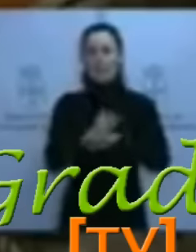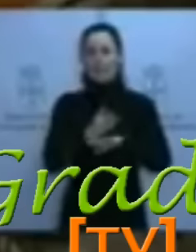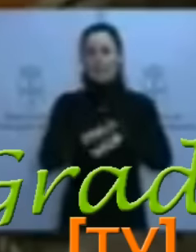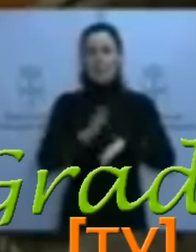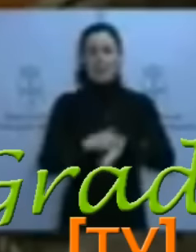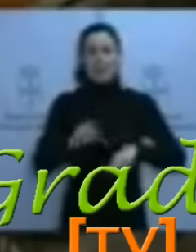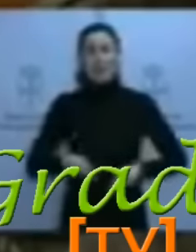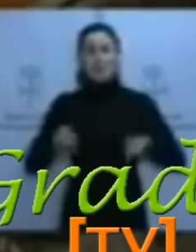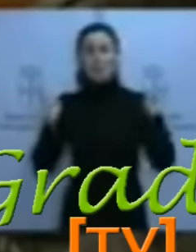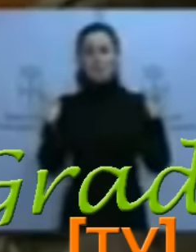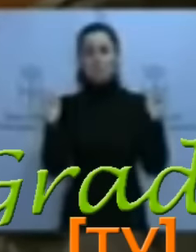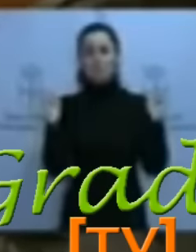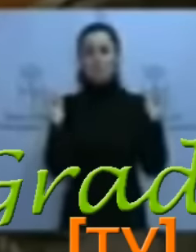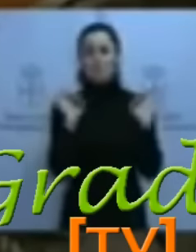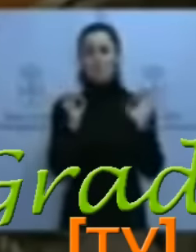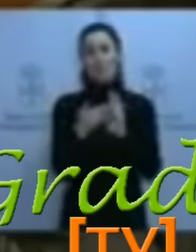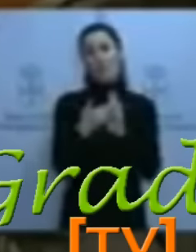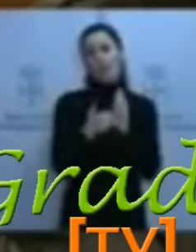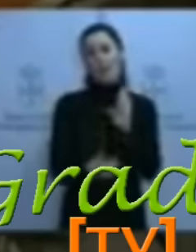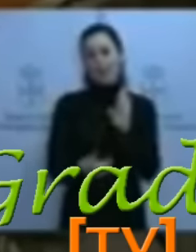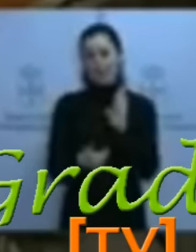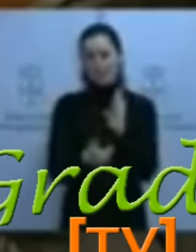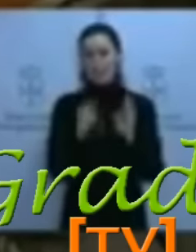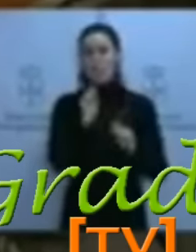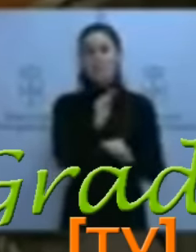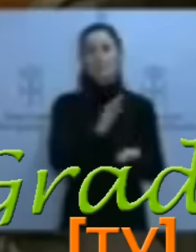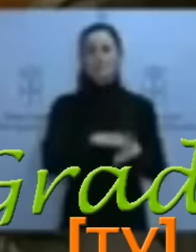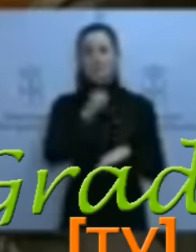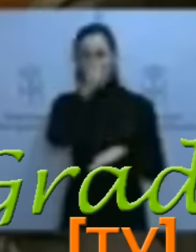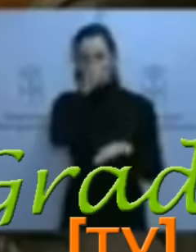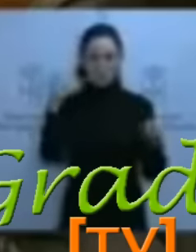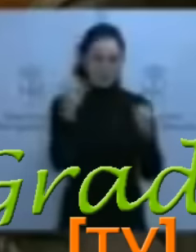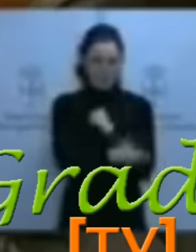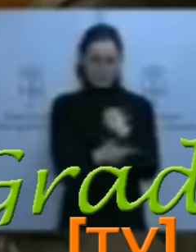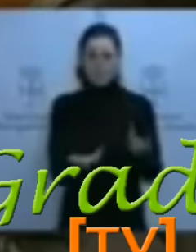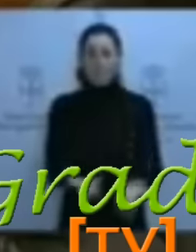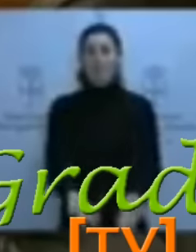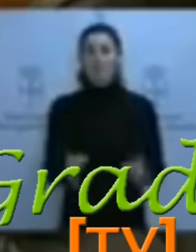liberarse o a retirar preguntas del PSOE, le hagan asumir su